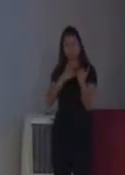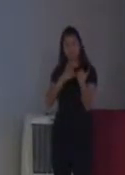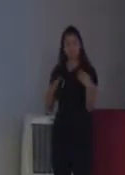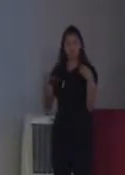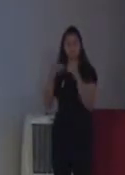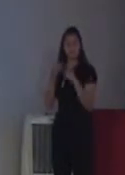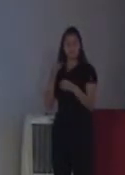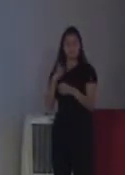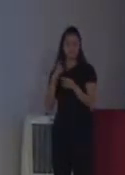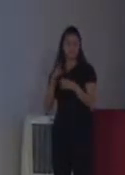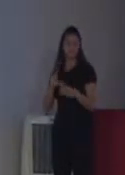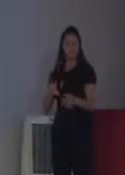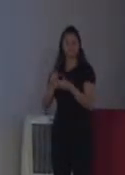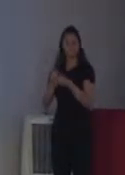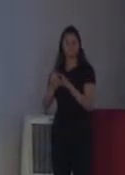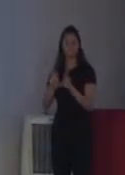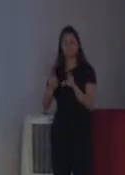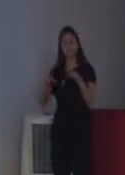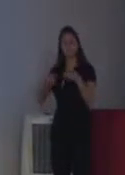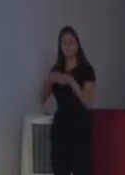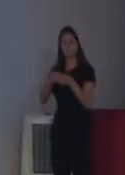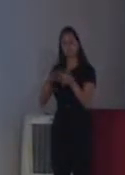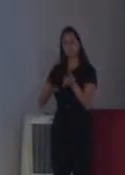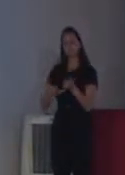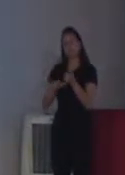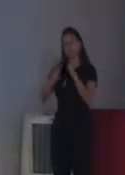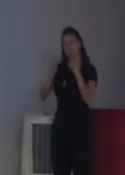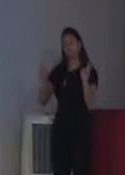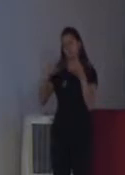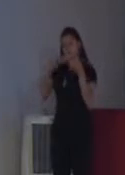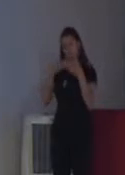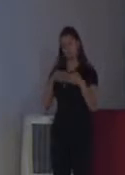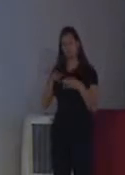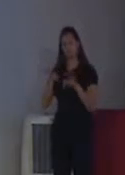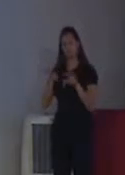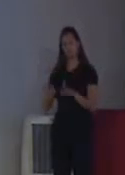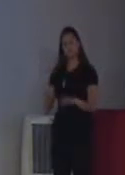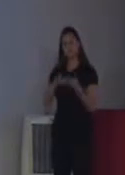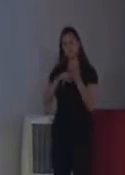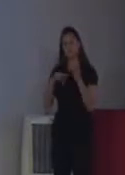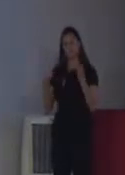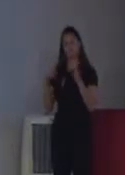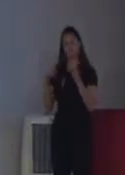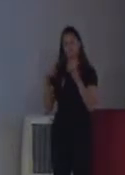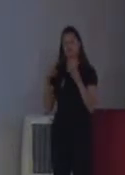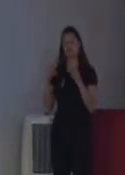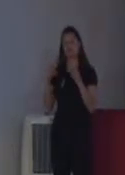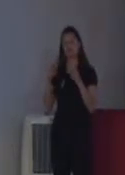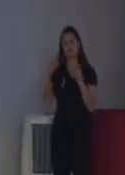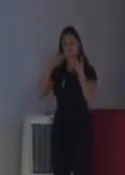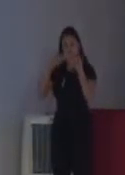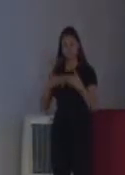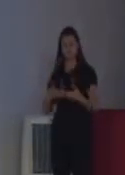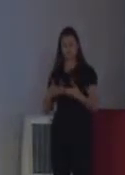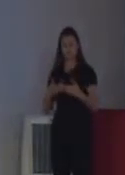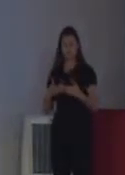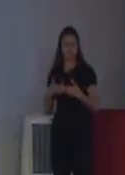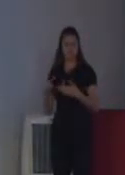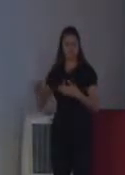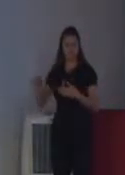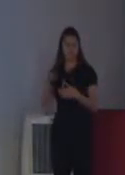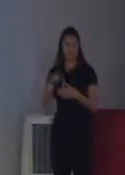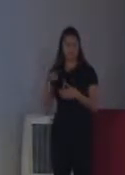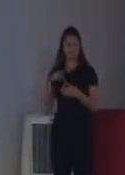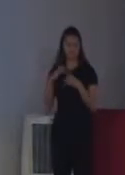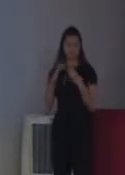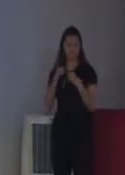digamos, hago parte también de un equipo asesor en temas de discapacidad de la Secretaría Técnica Distrital de Discapacidad, que, digamos, asume